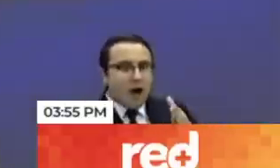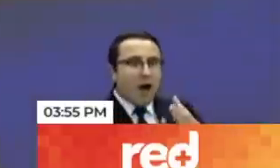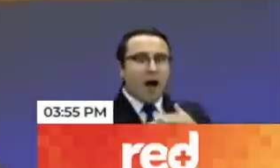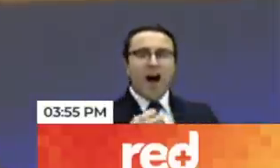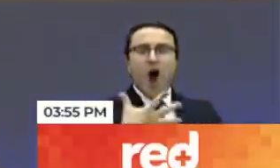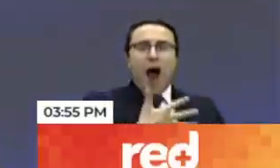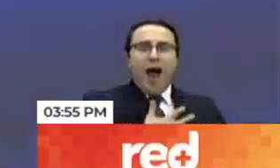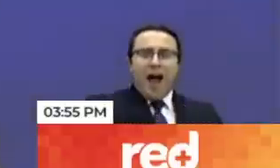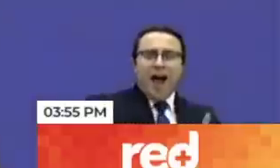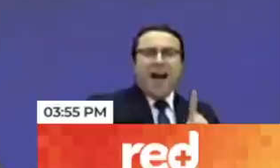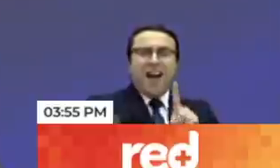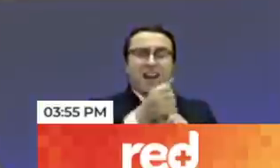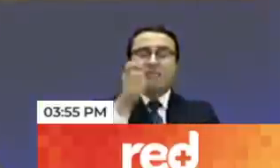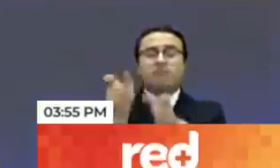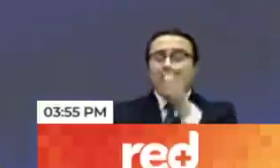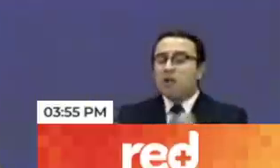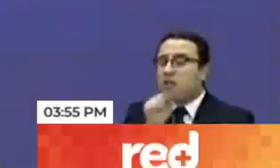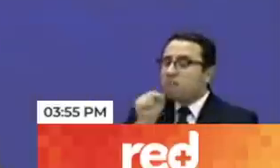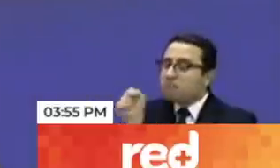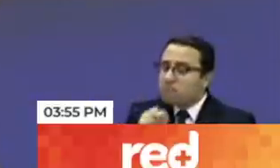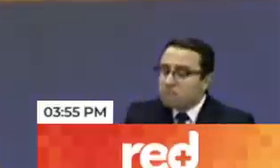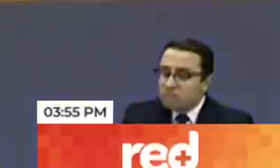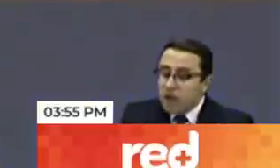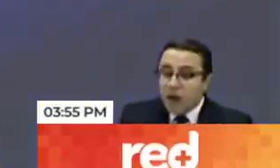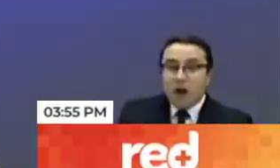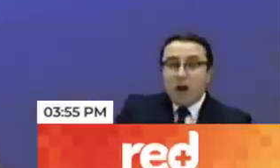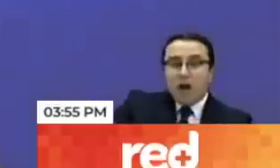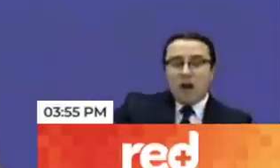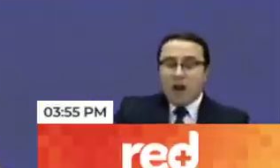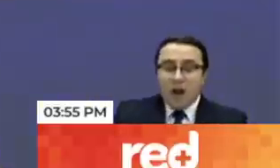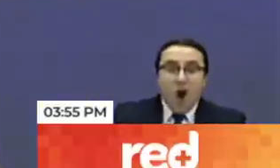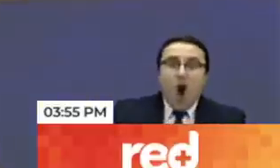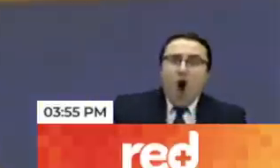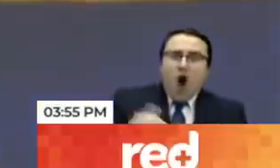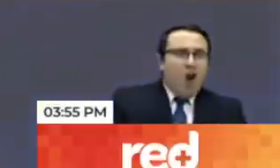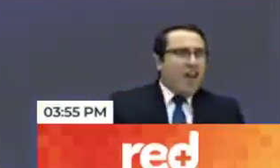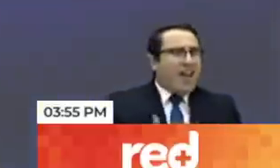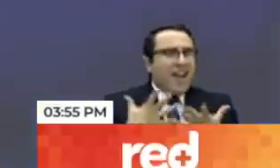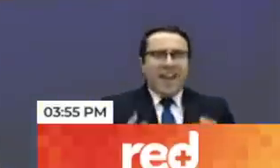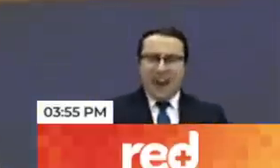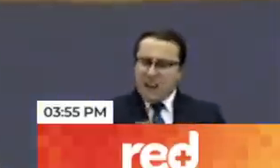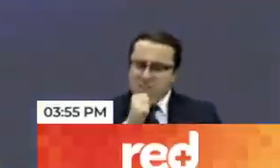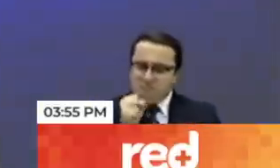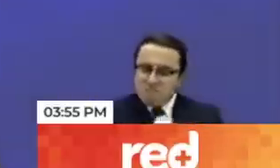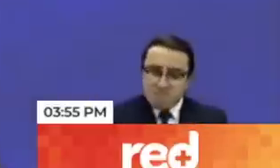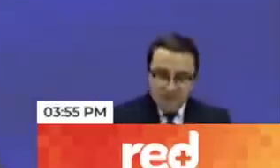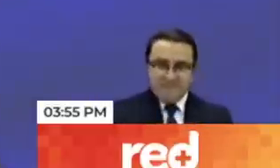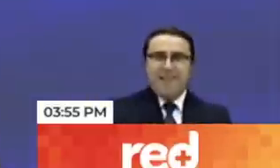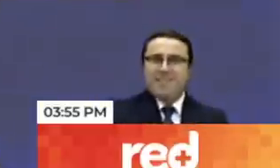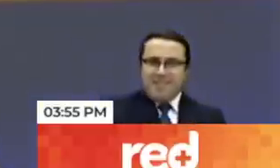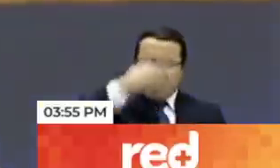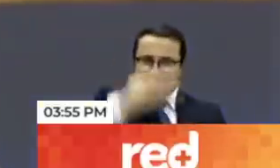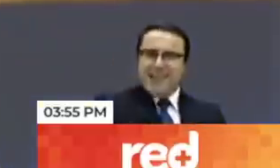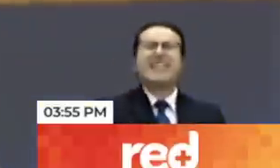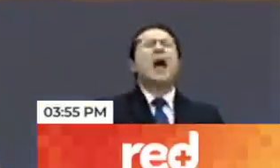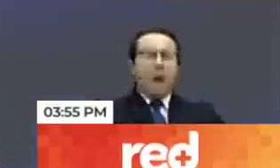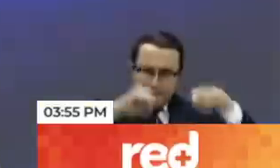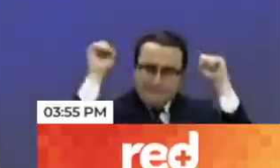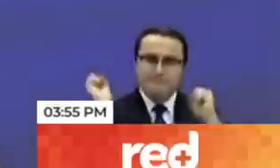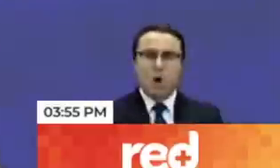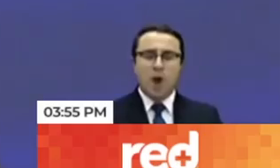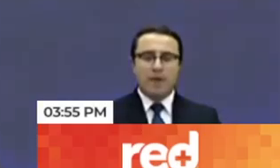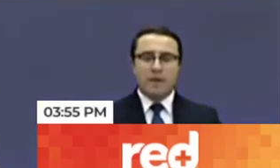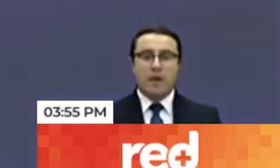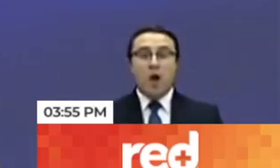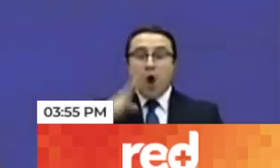en los adultos mayores la esperanza de tener una vejez digna. Claro que es posible. Edgar Morin, el